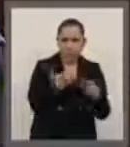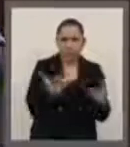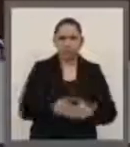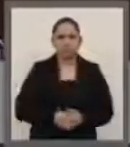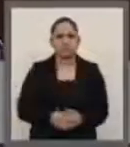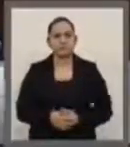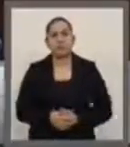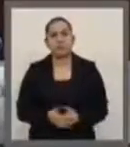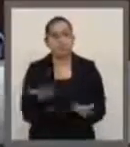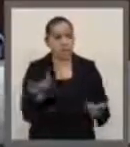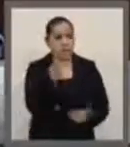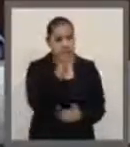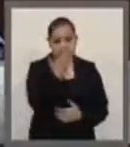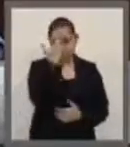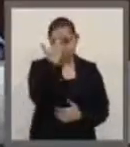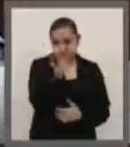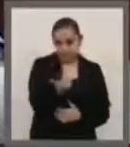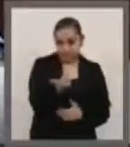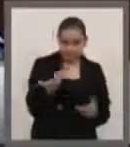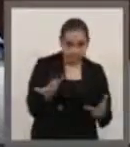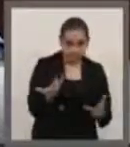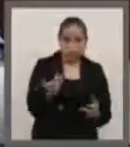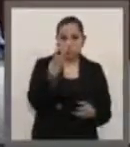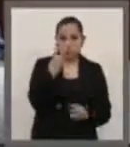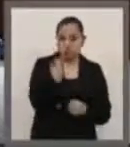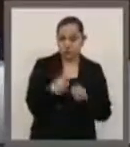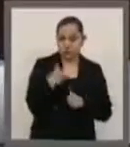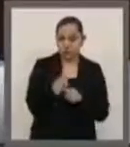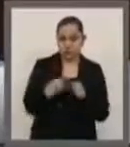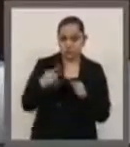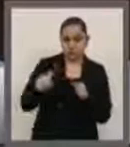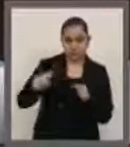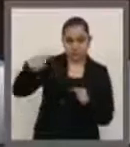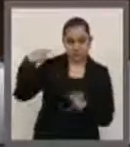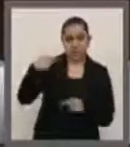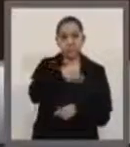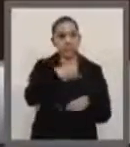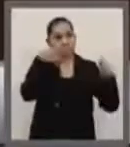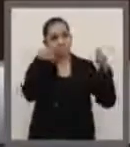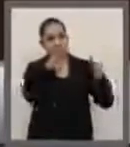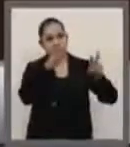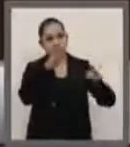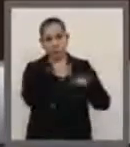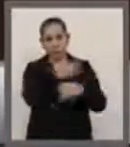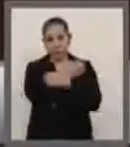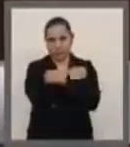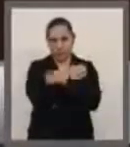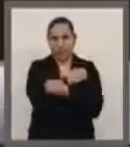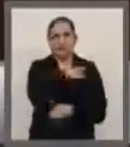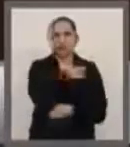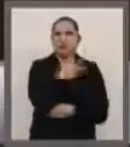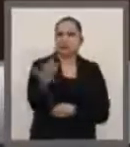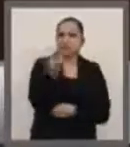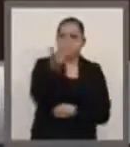Aunado al anterior, en los dos últimos años, el sector educativo ha sido objeto de ajustes